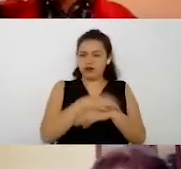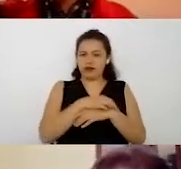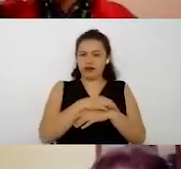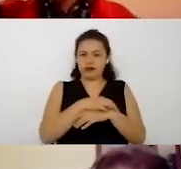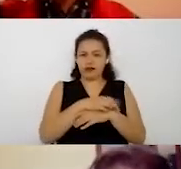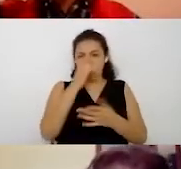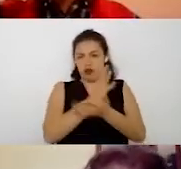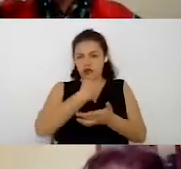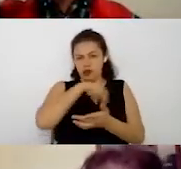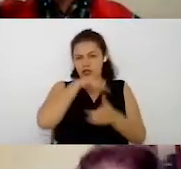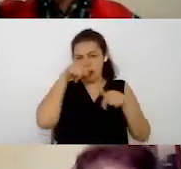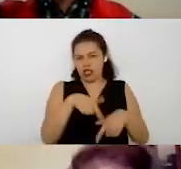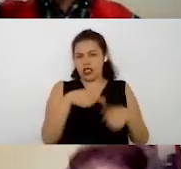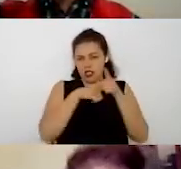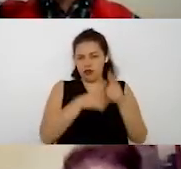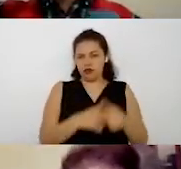quedamos aquí.